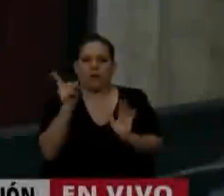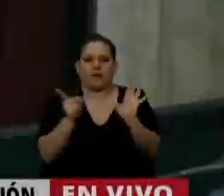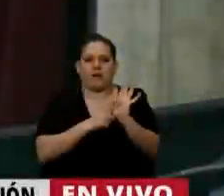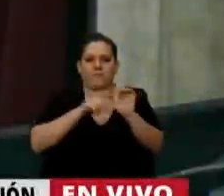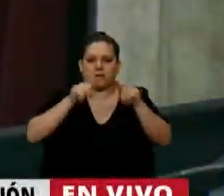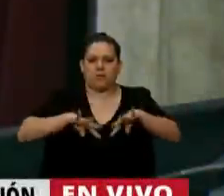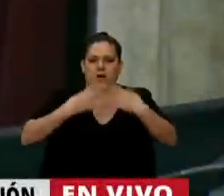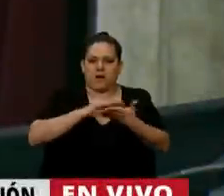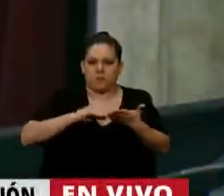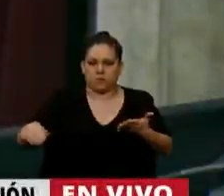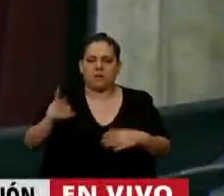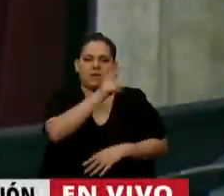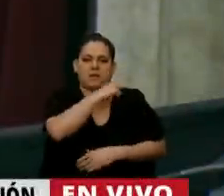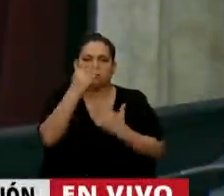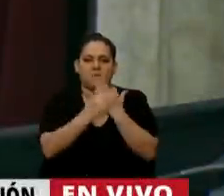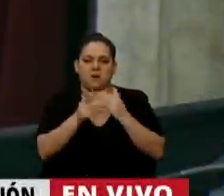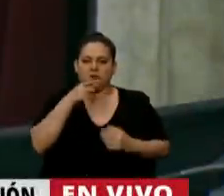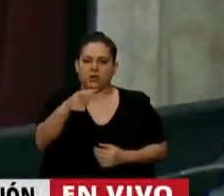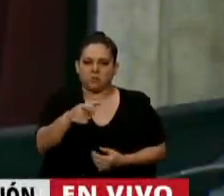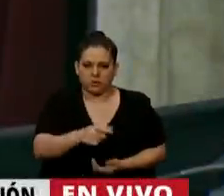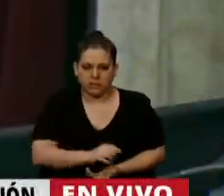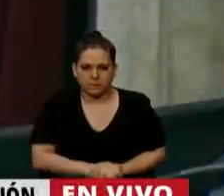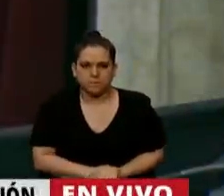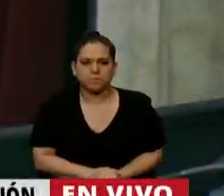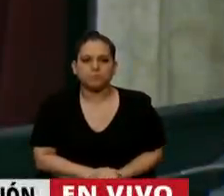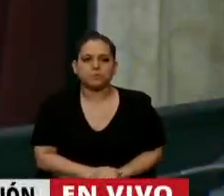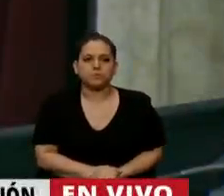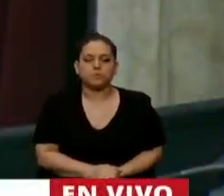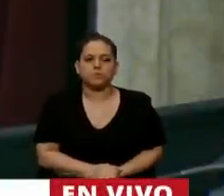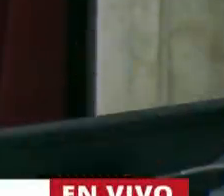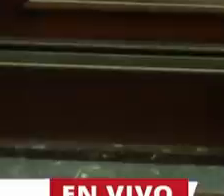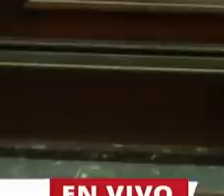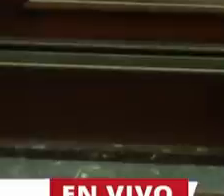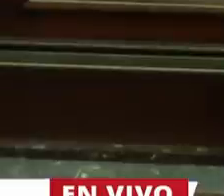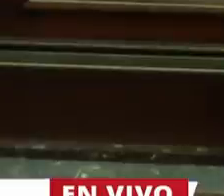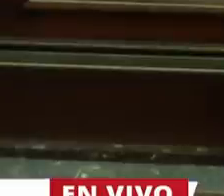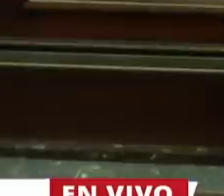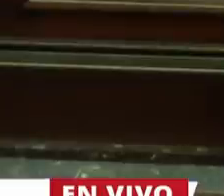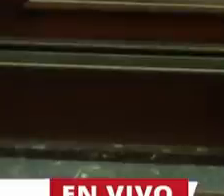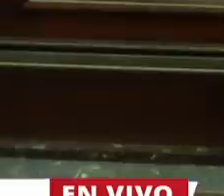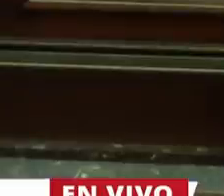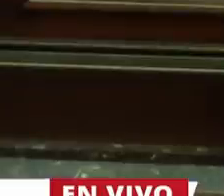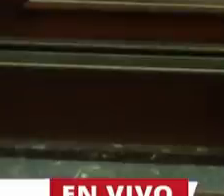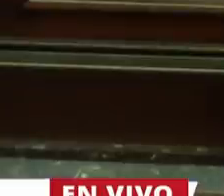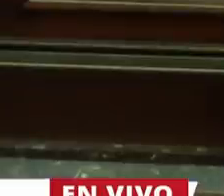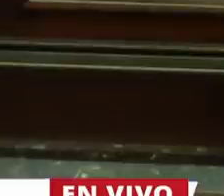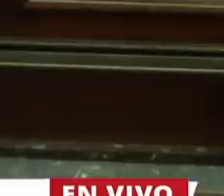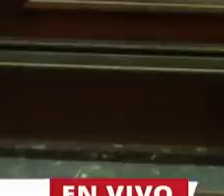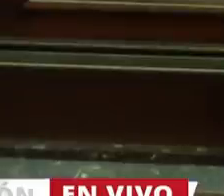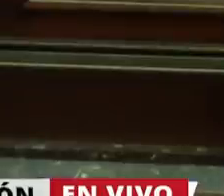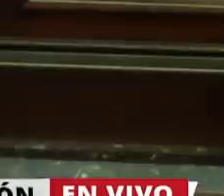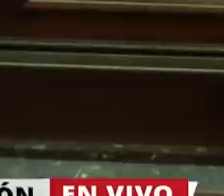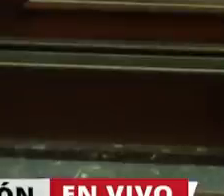Tiene la palabra el señor jefe de Gabinete de Ministros, Santiago Cafiero. Gracias, señor presidente. Hace 9 meses